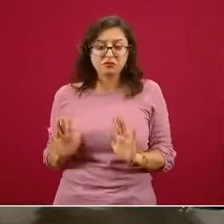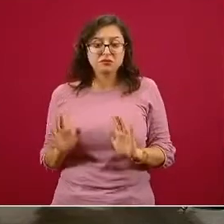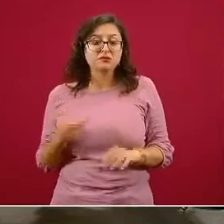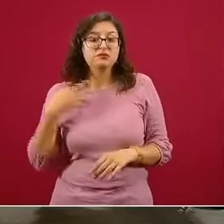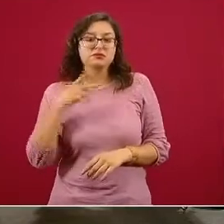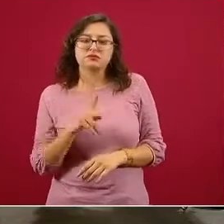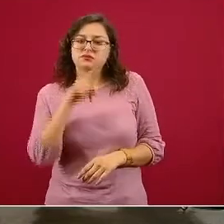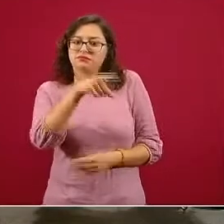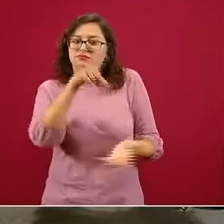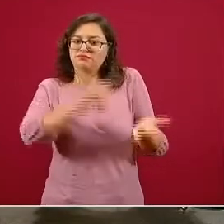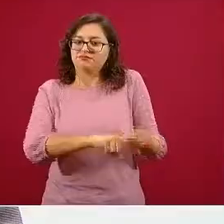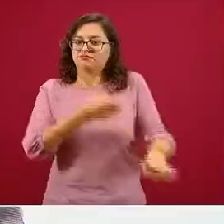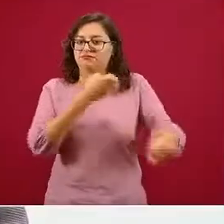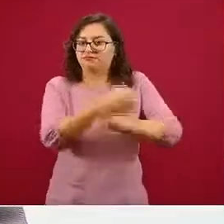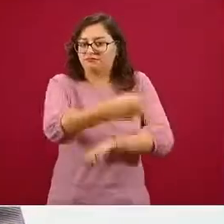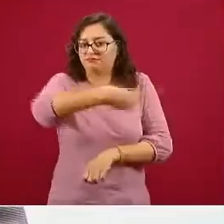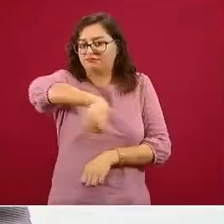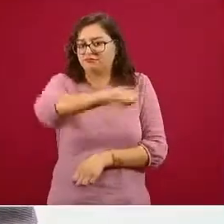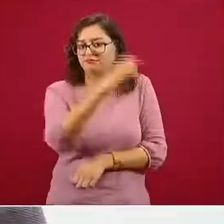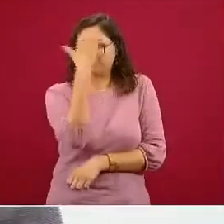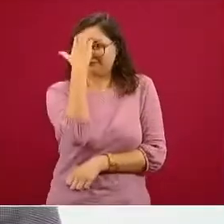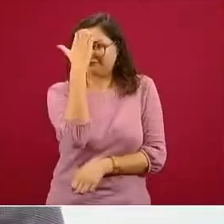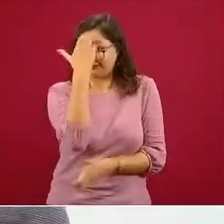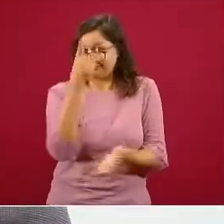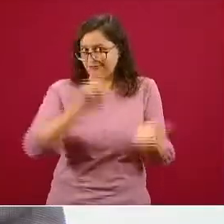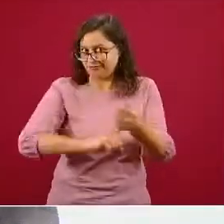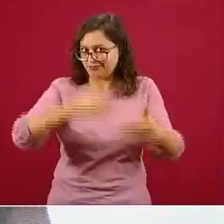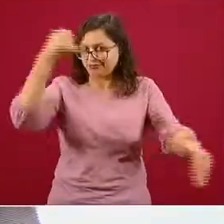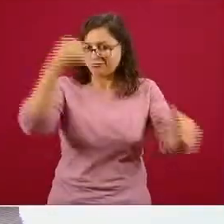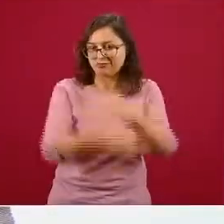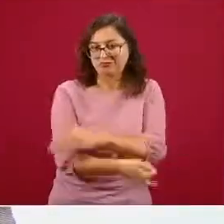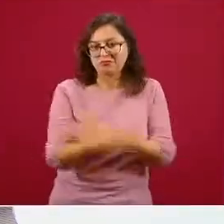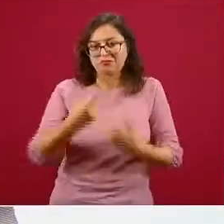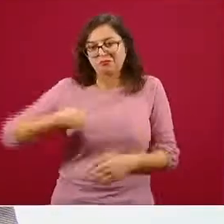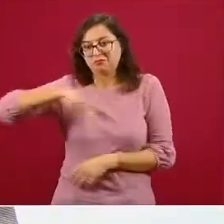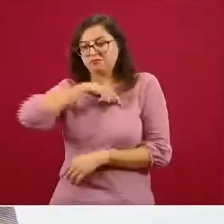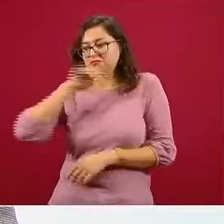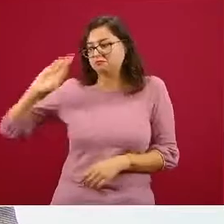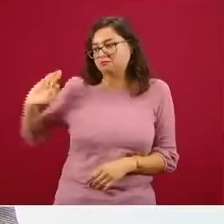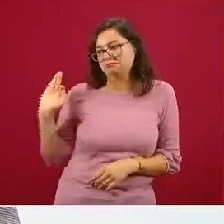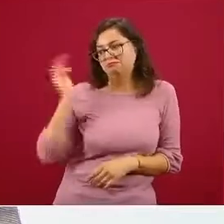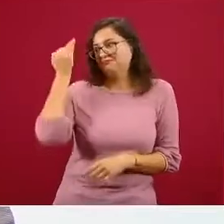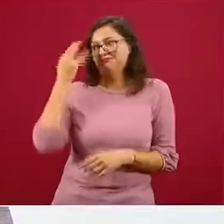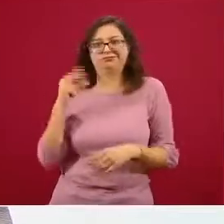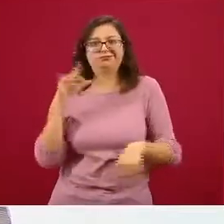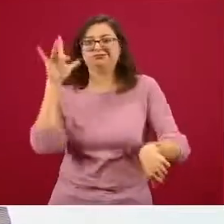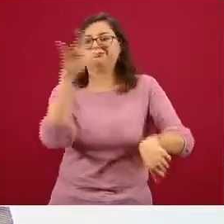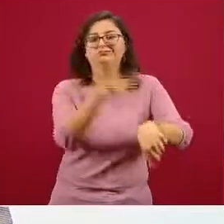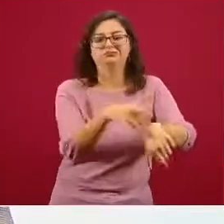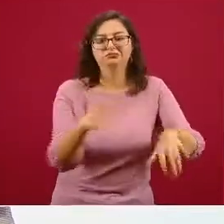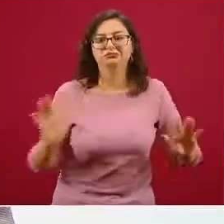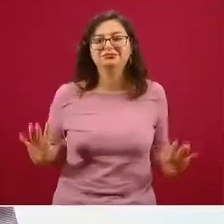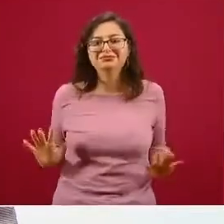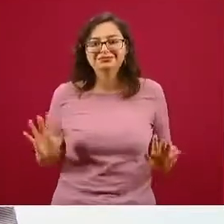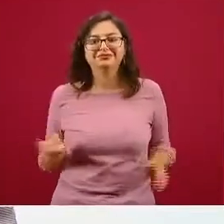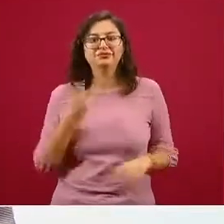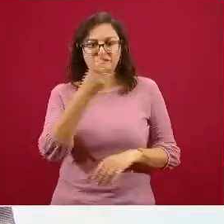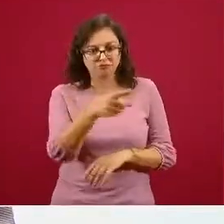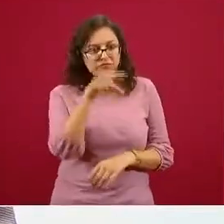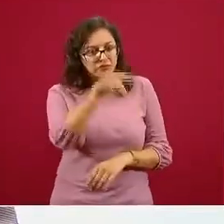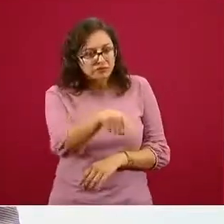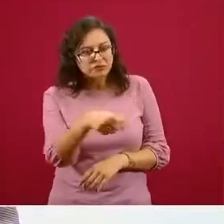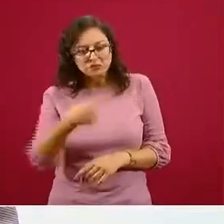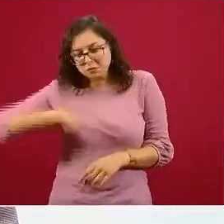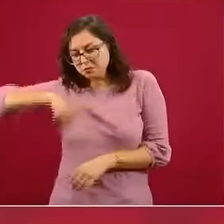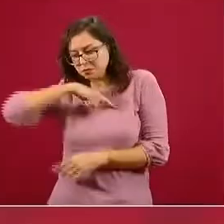situación que lo que pudiéramos tener como reconocimiento a distancia por parte del gobierno federal. Entonces, respaldamos completamente la